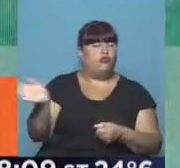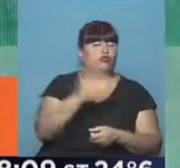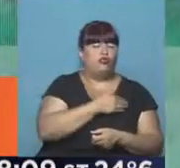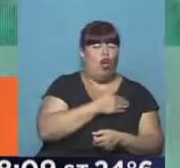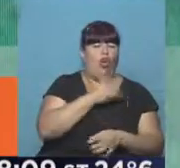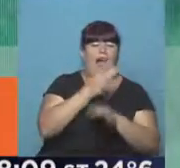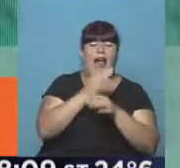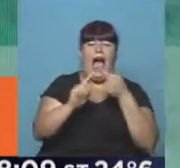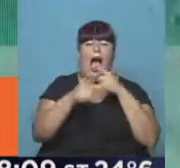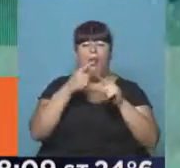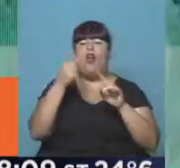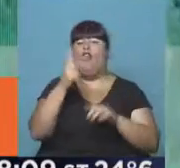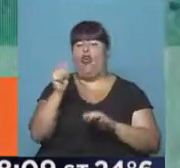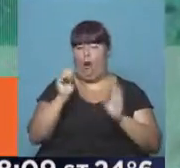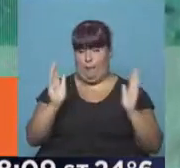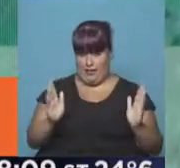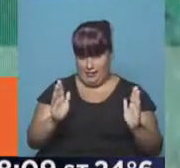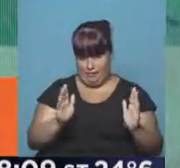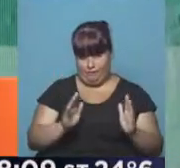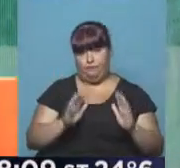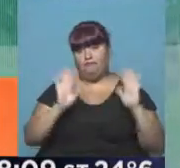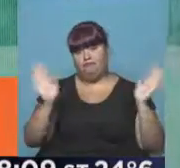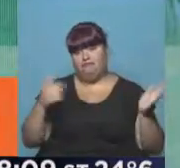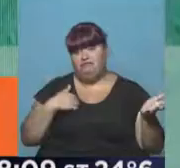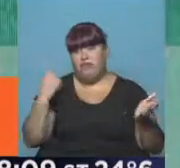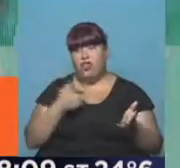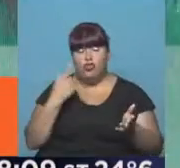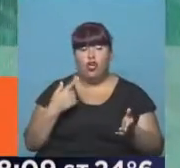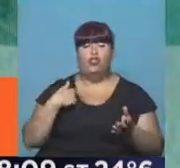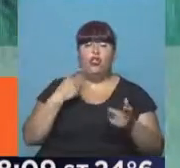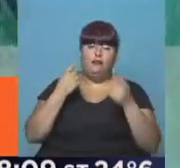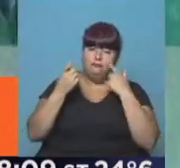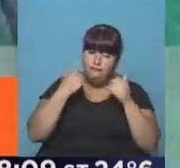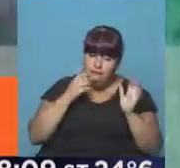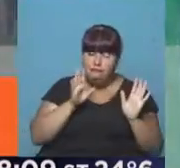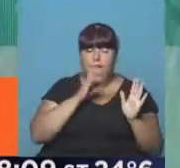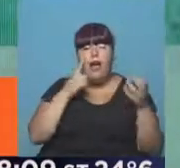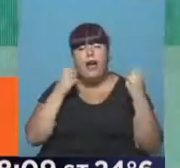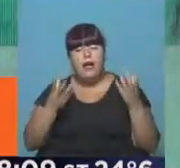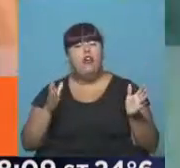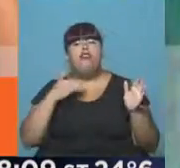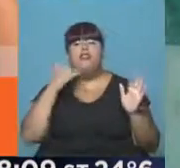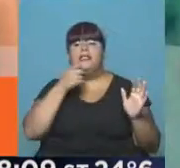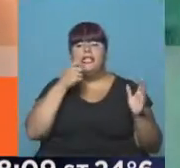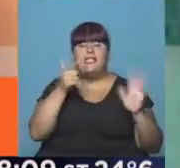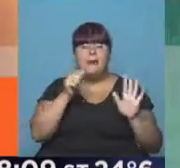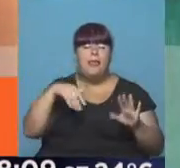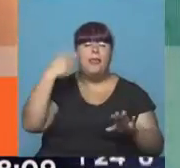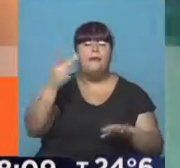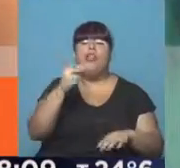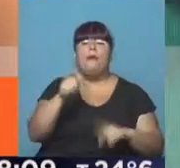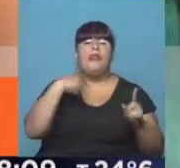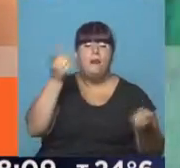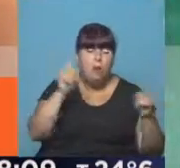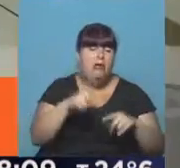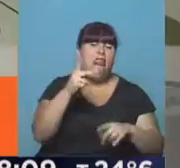ese tipo de acuerdos por 60 días entonces nosotros en otra parte de prudencia vamos a ver porque no se sabe si después de 60 días a lo mejor de